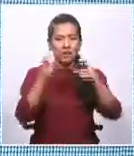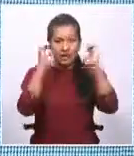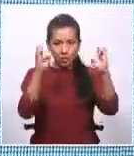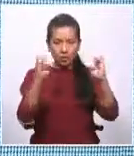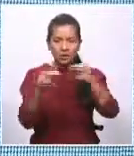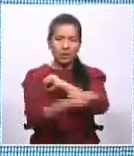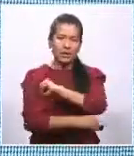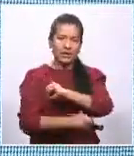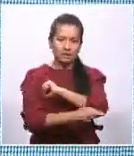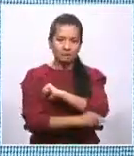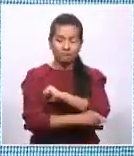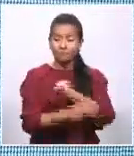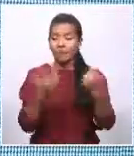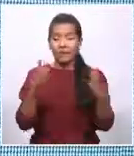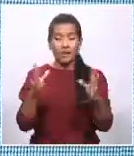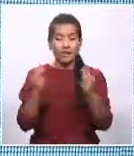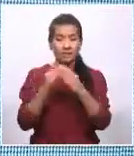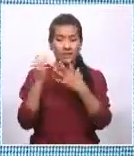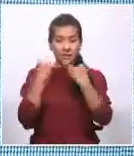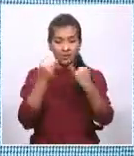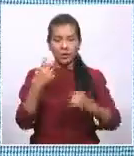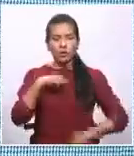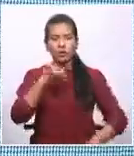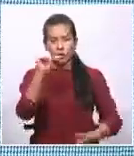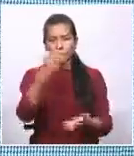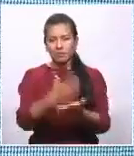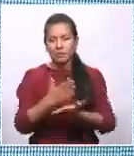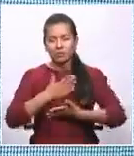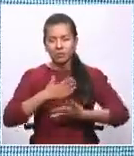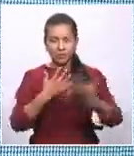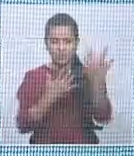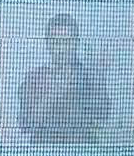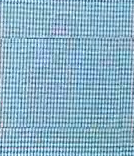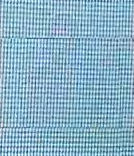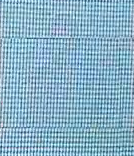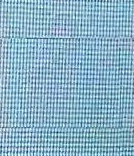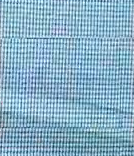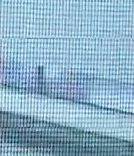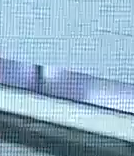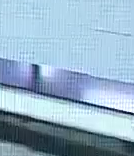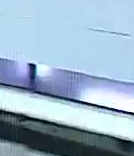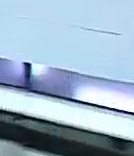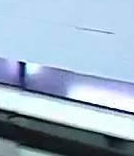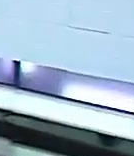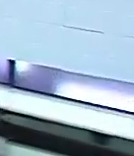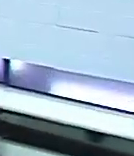estos datos, con estas imágenes, vamos a hacer una pausa. Por favor, aguárdenos. Enseguida volvemos.